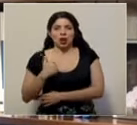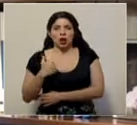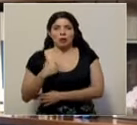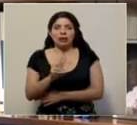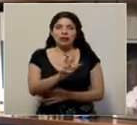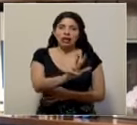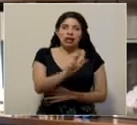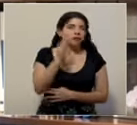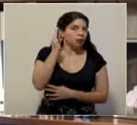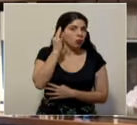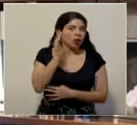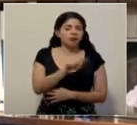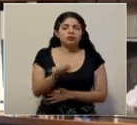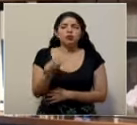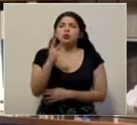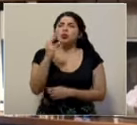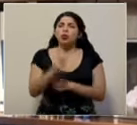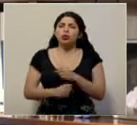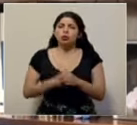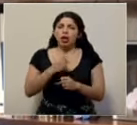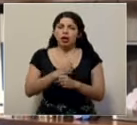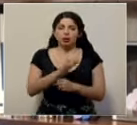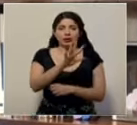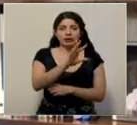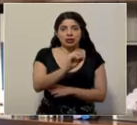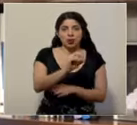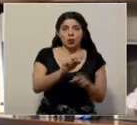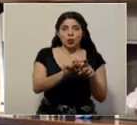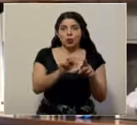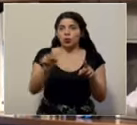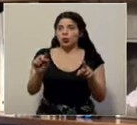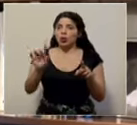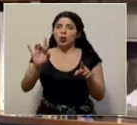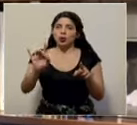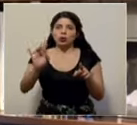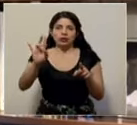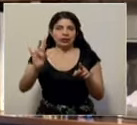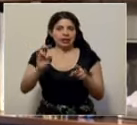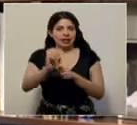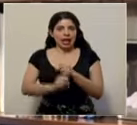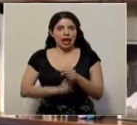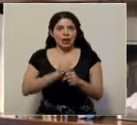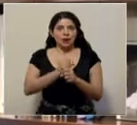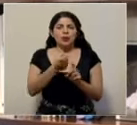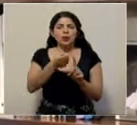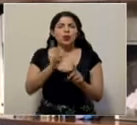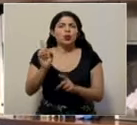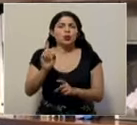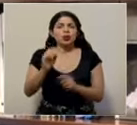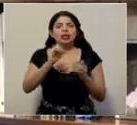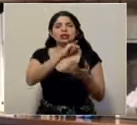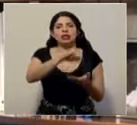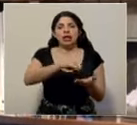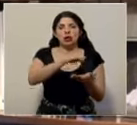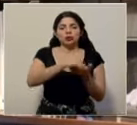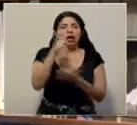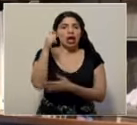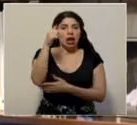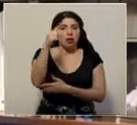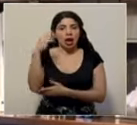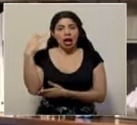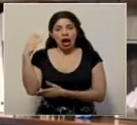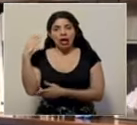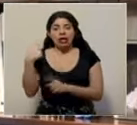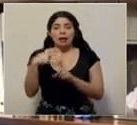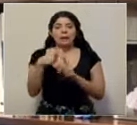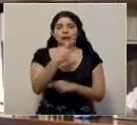3 mujeres. El rango de edad va desde los 50 hasta los 87 años, provenientes de San José, de Alajuela, de Cartago y